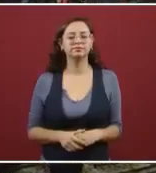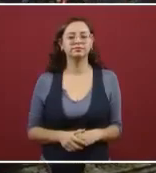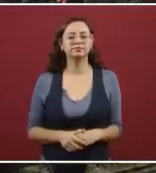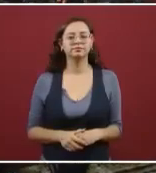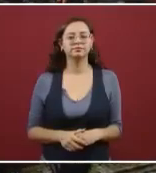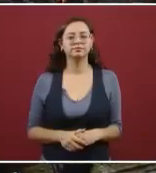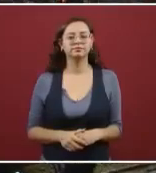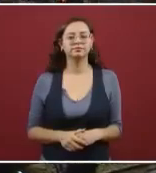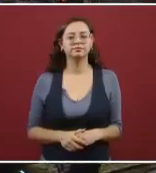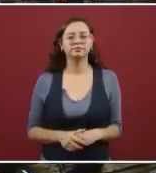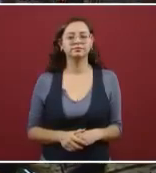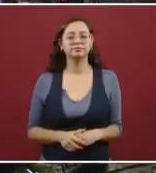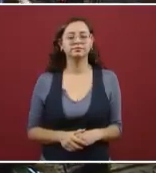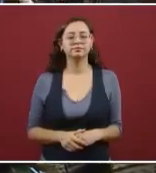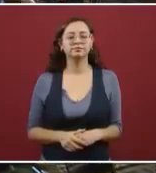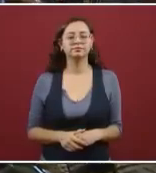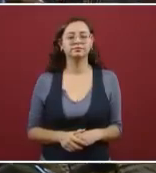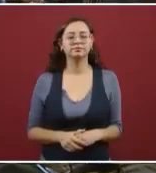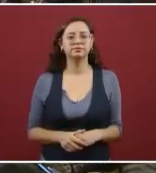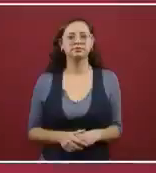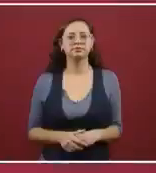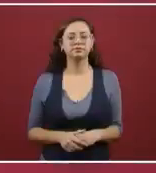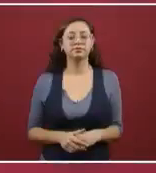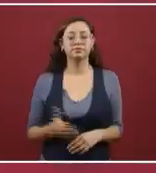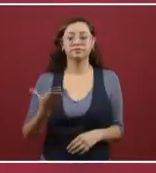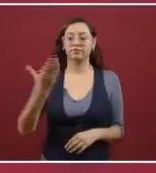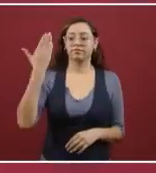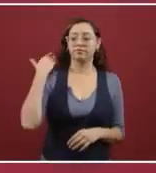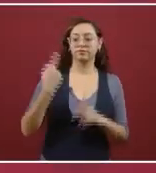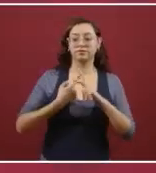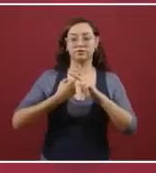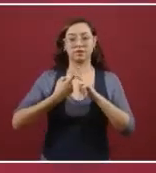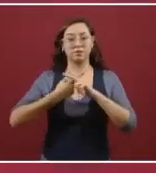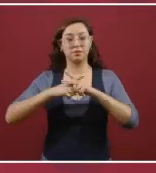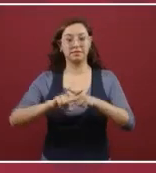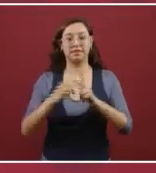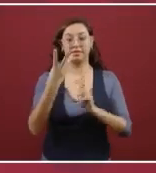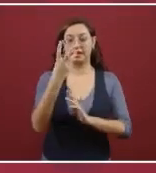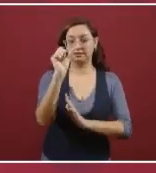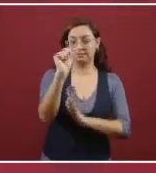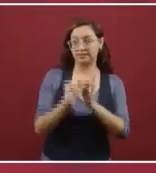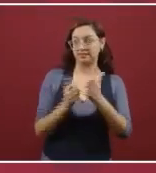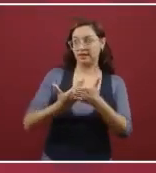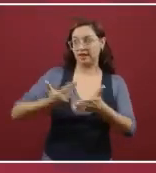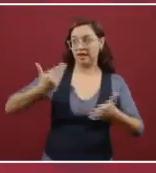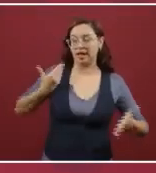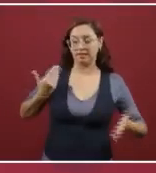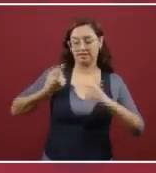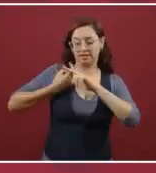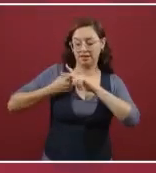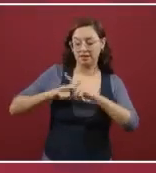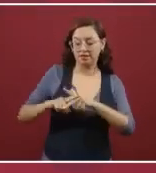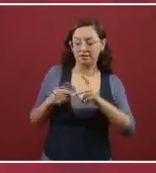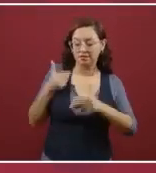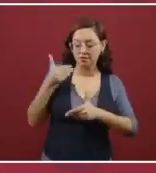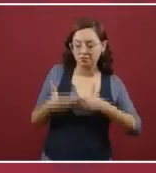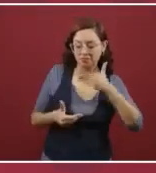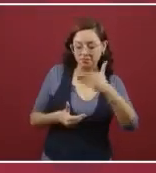del plan que se inició hace 3 meses para